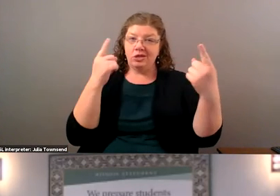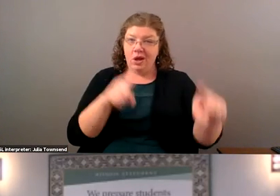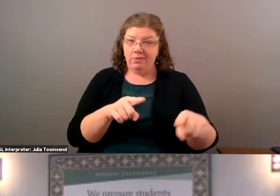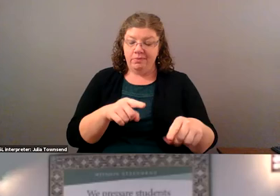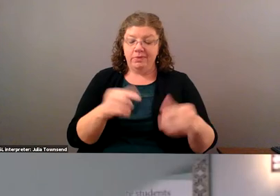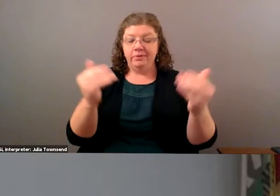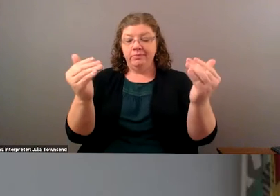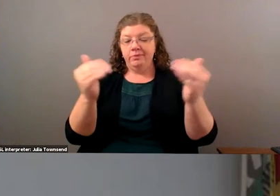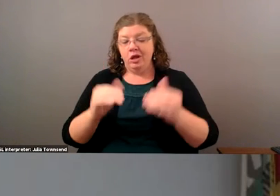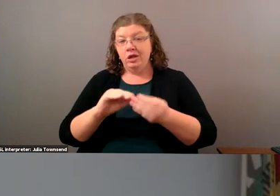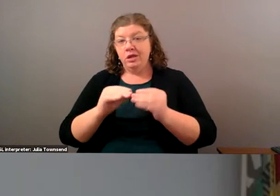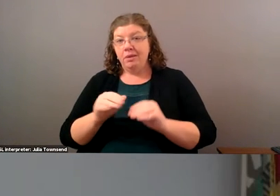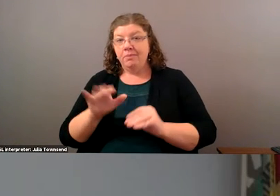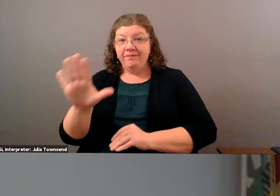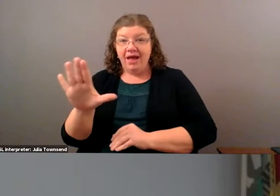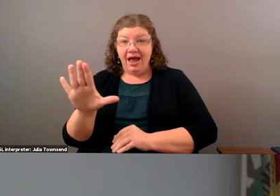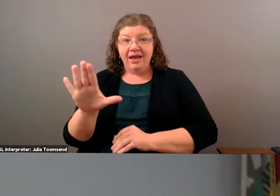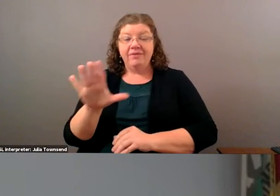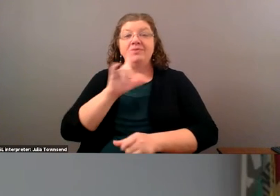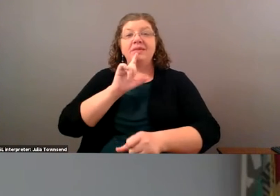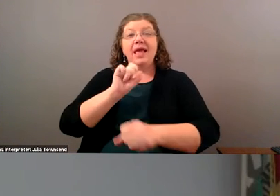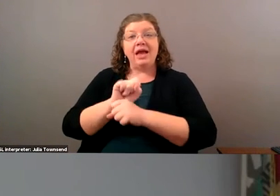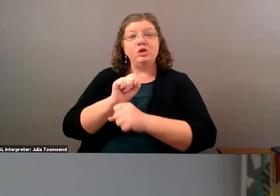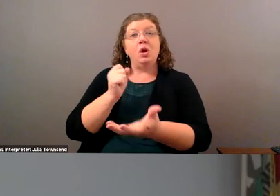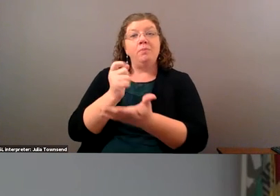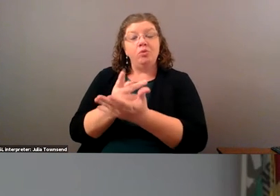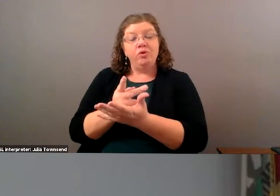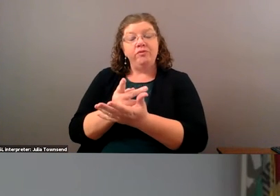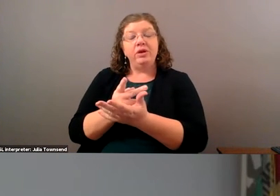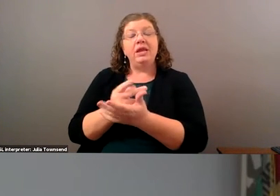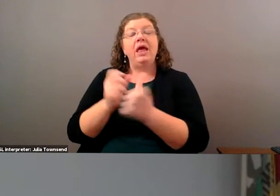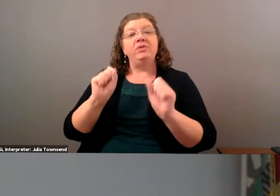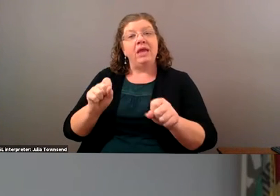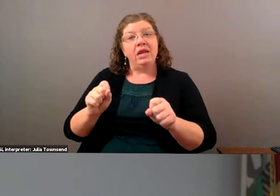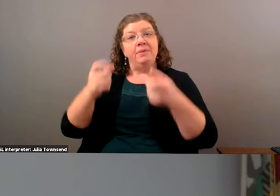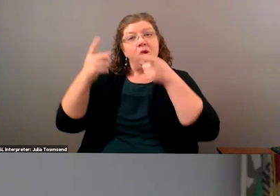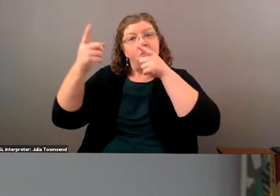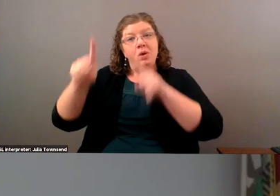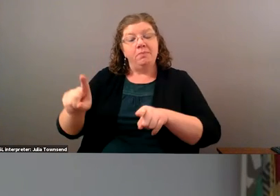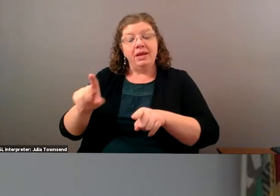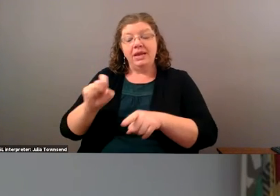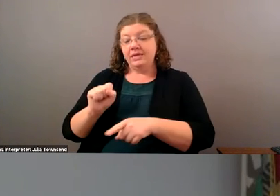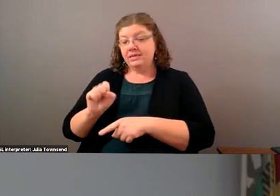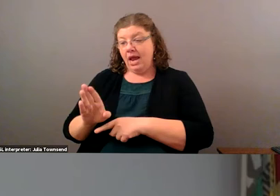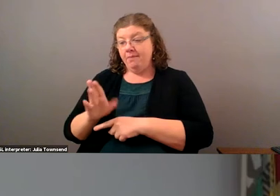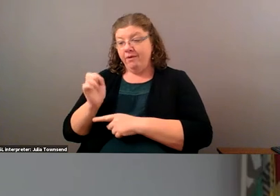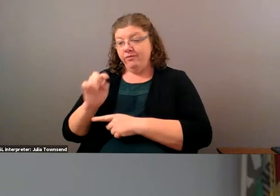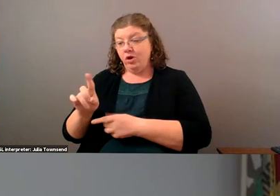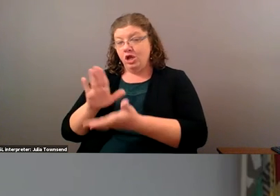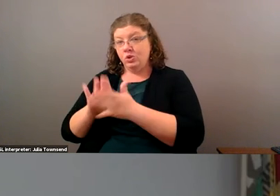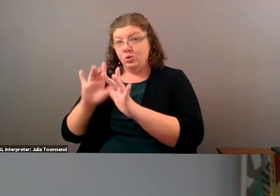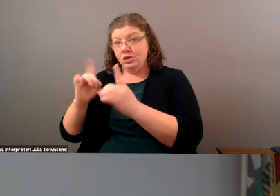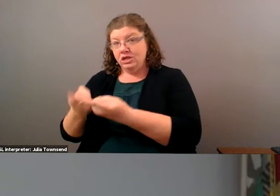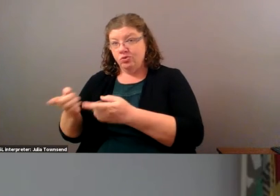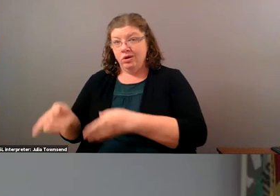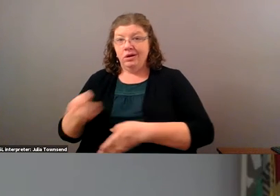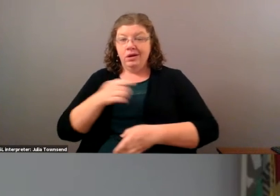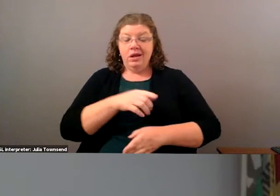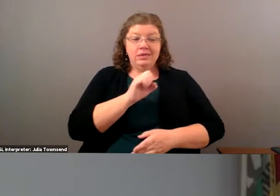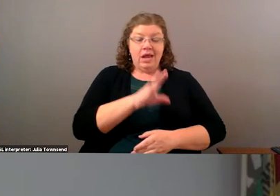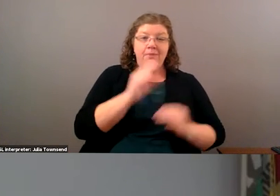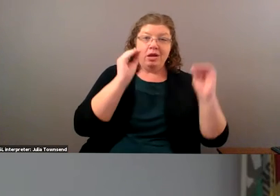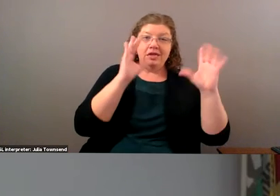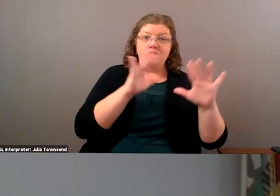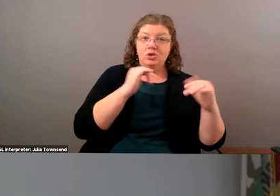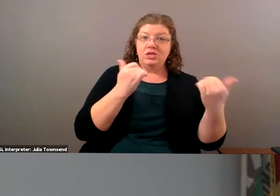los acuerdos tentativos entre el Distrito Escolar Unificado de Santa Bárbara y la Asociación de Maestros de Santa Bárbara. Doctor Vecchio, gracias. Y como